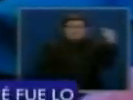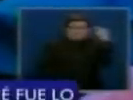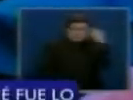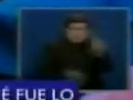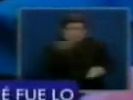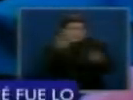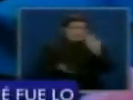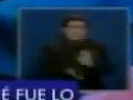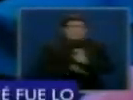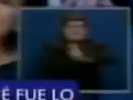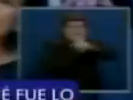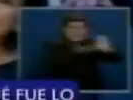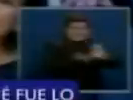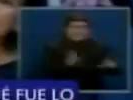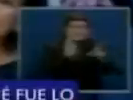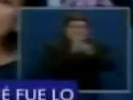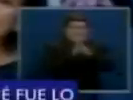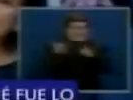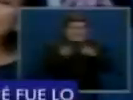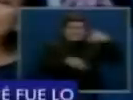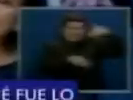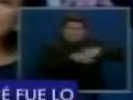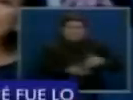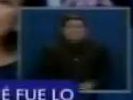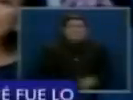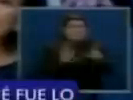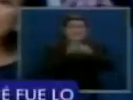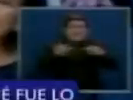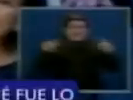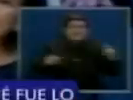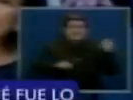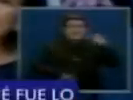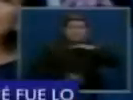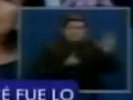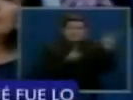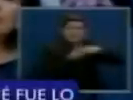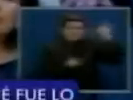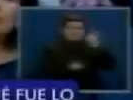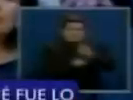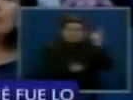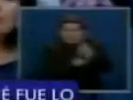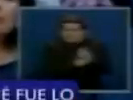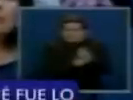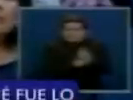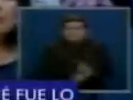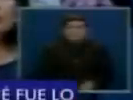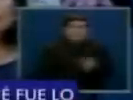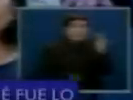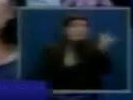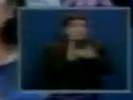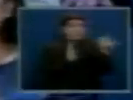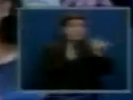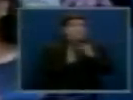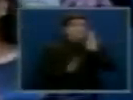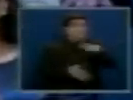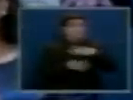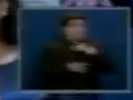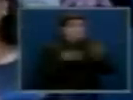haber impedido que la ley de control interno y la ley anticorrupción se aplicaran como se debe para no afectar sus